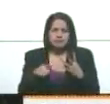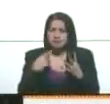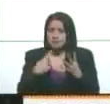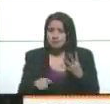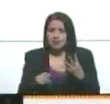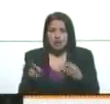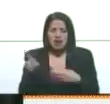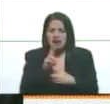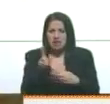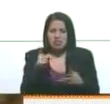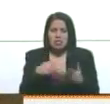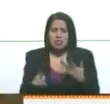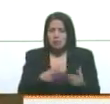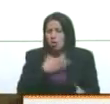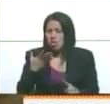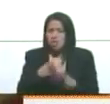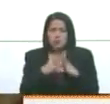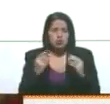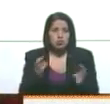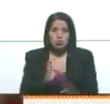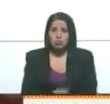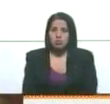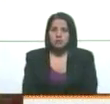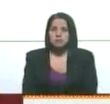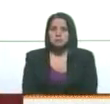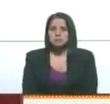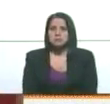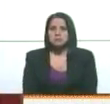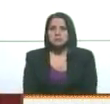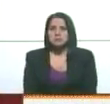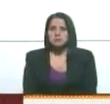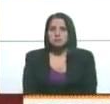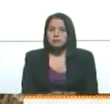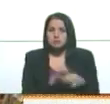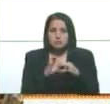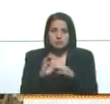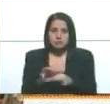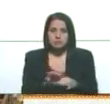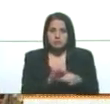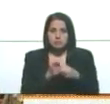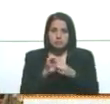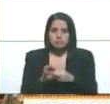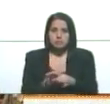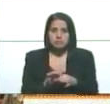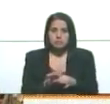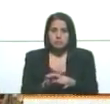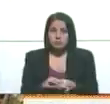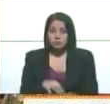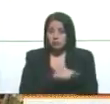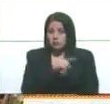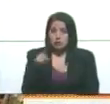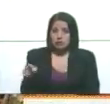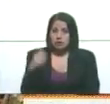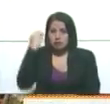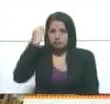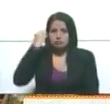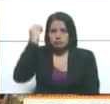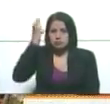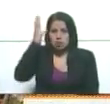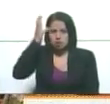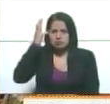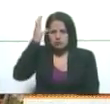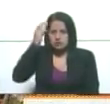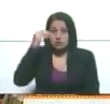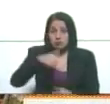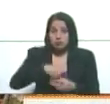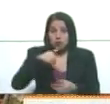Redes, que viva Podemos, que vivan todos los partidos de la Alianza. Y usted en su conciencia vaya y vote. Vote